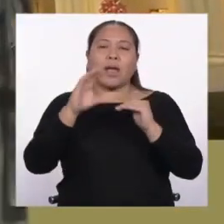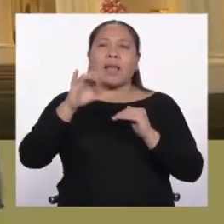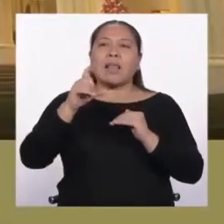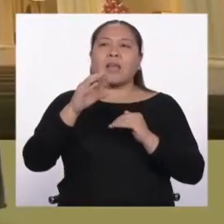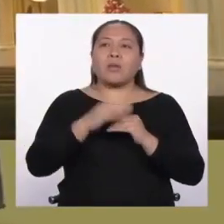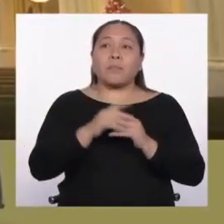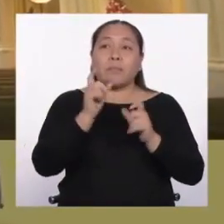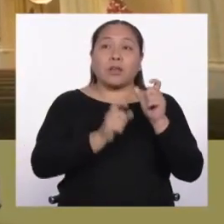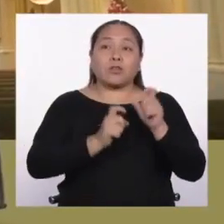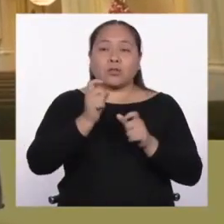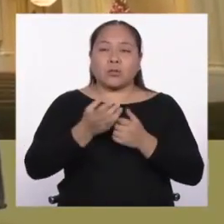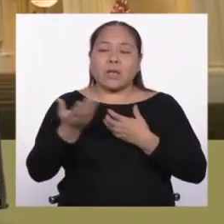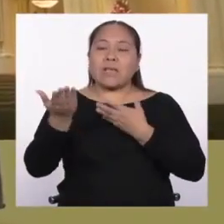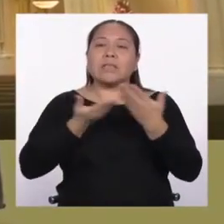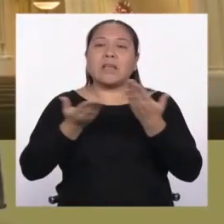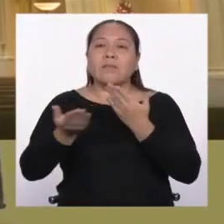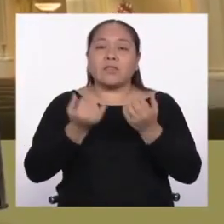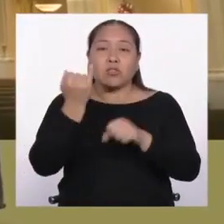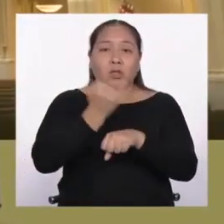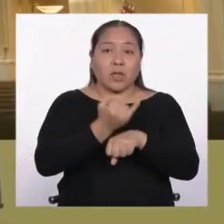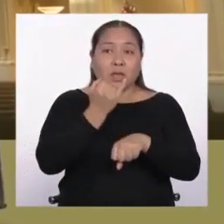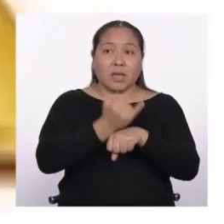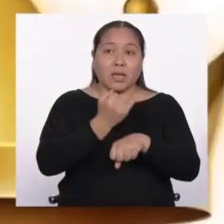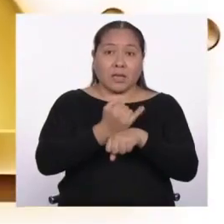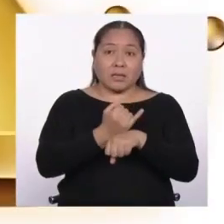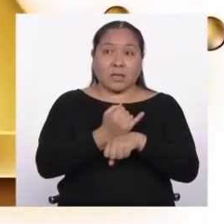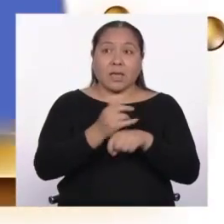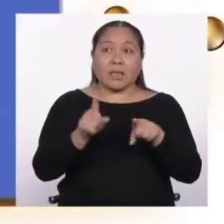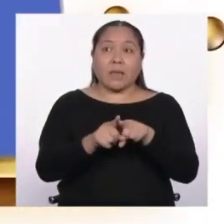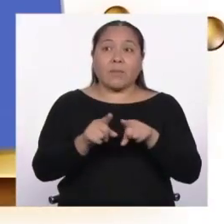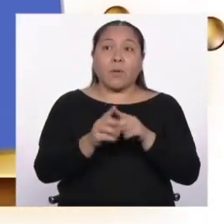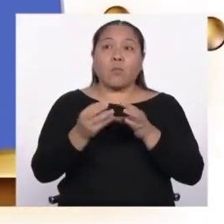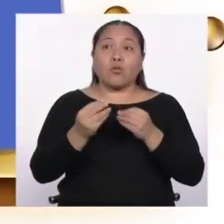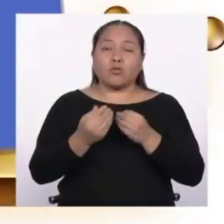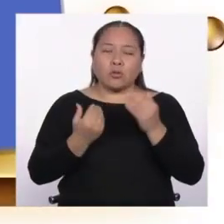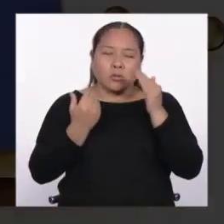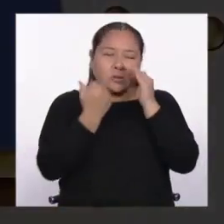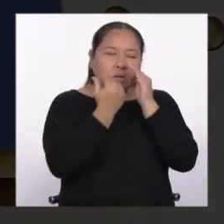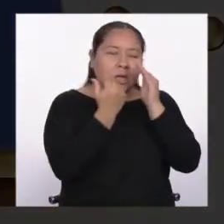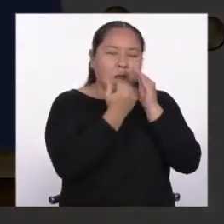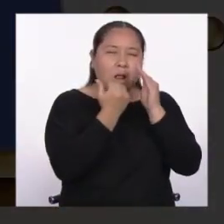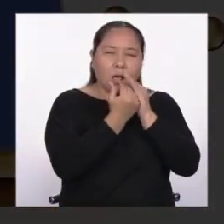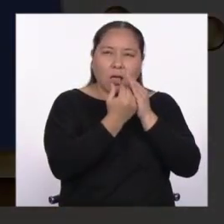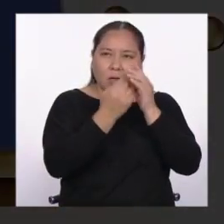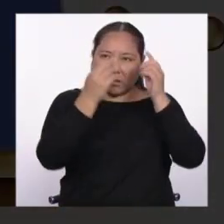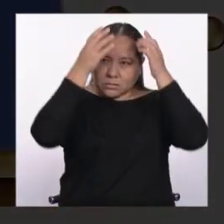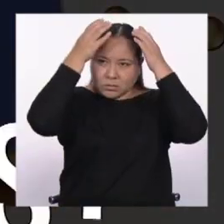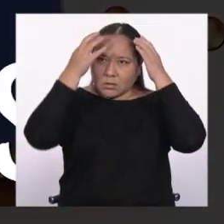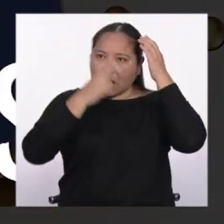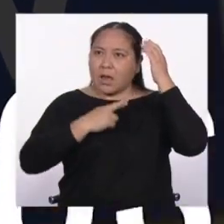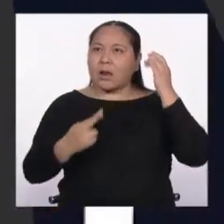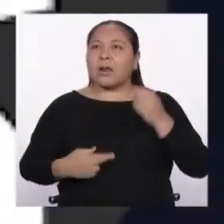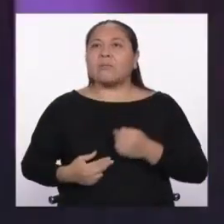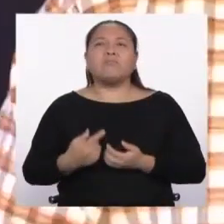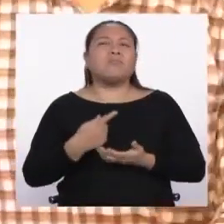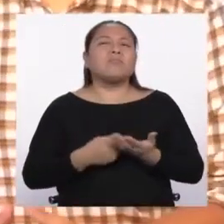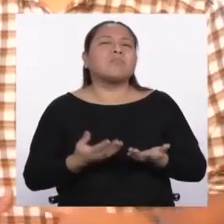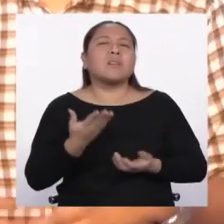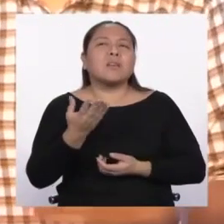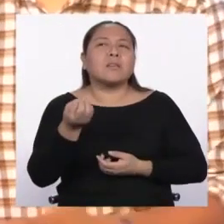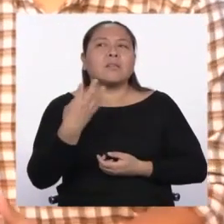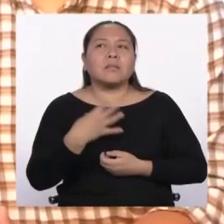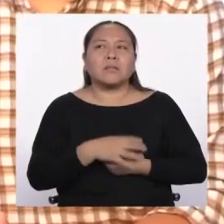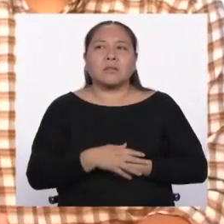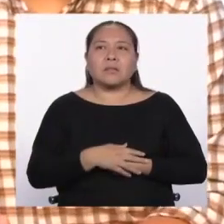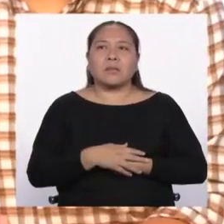eran personas dedicadas al servicio de la iglesia, y también muchos de ellos eran cercanos al rey. Profe, ¿qué puede decirnos sobre ellos?